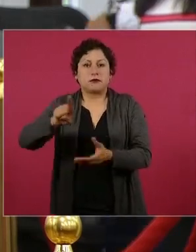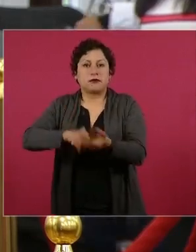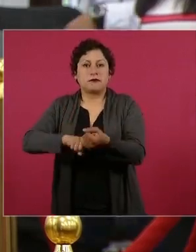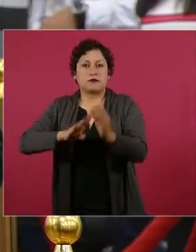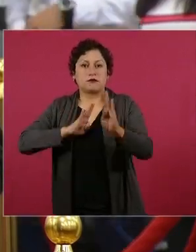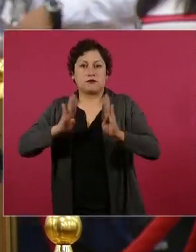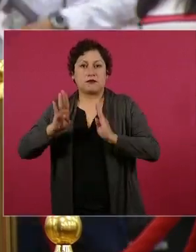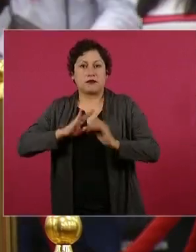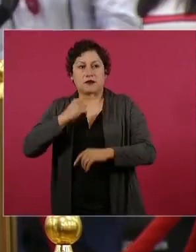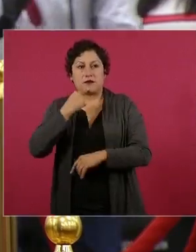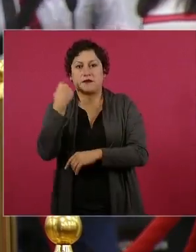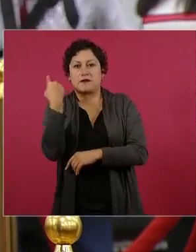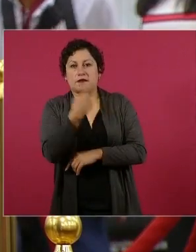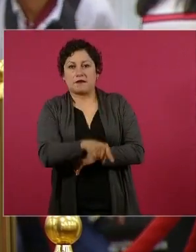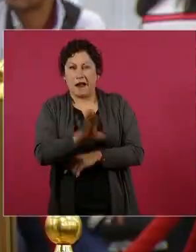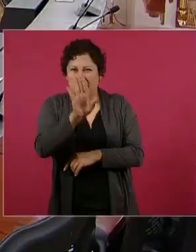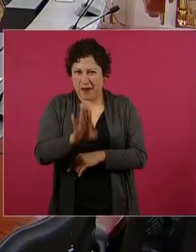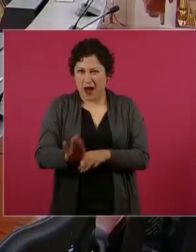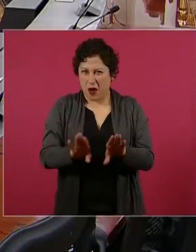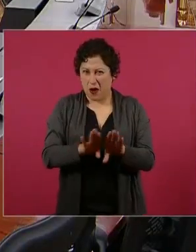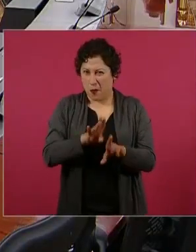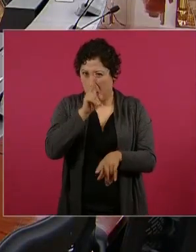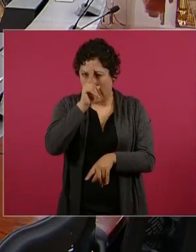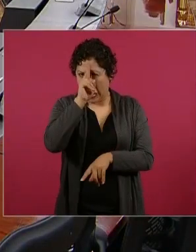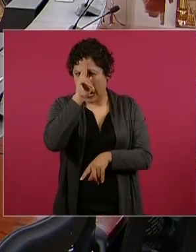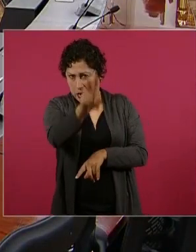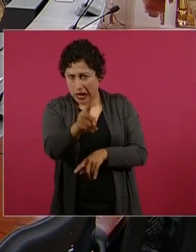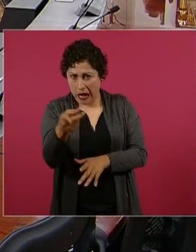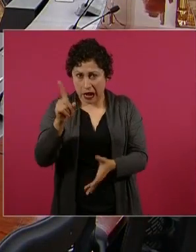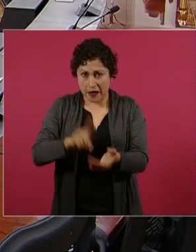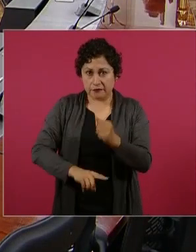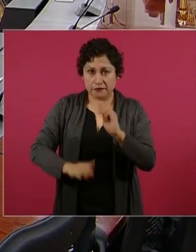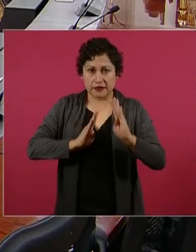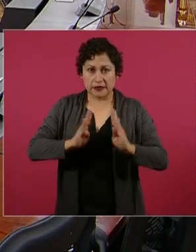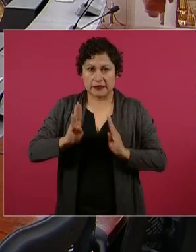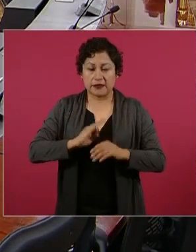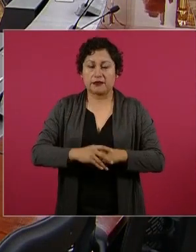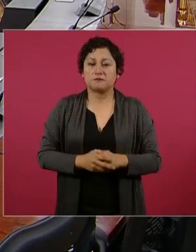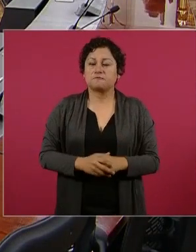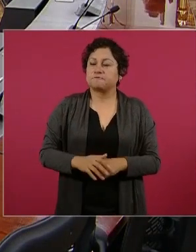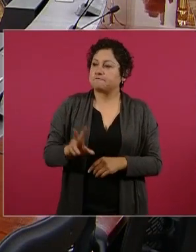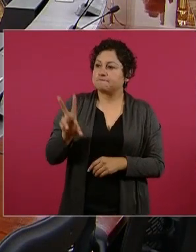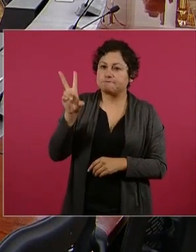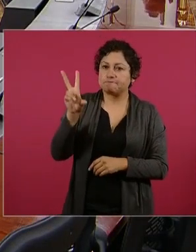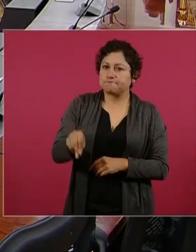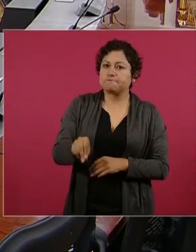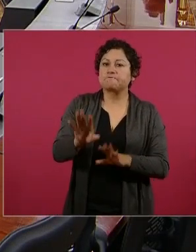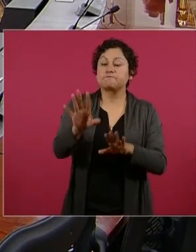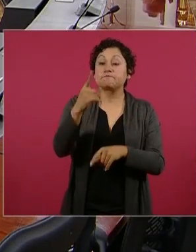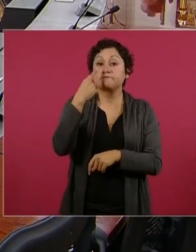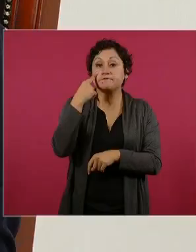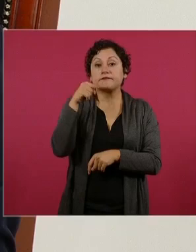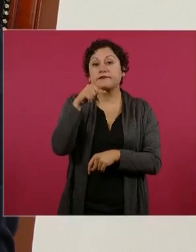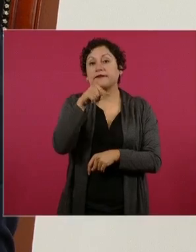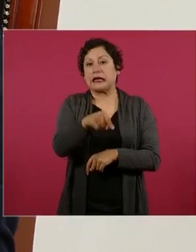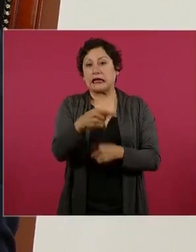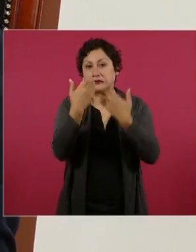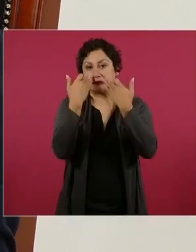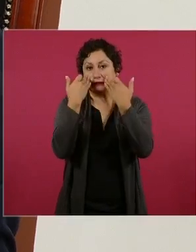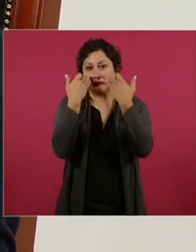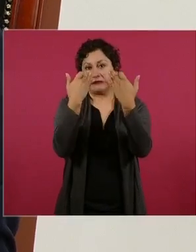una especie de revancha desde las áreas militares? Fue testigo y además